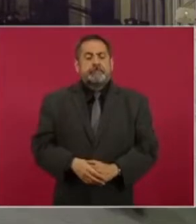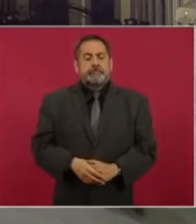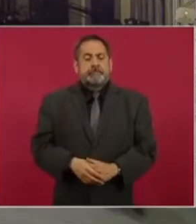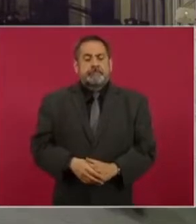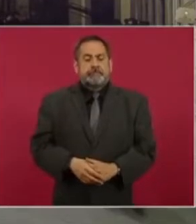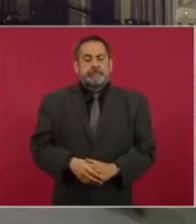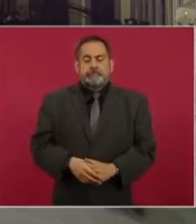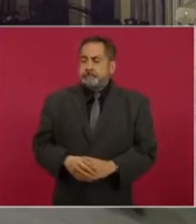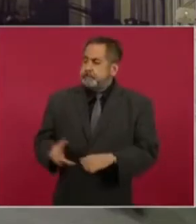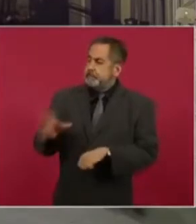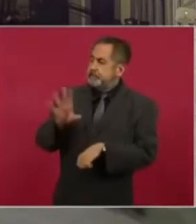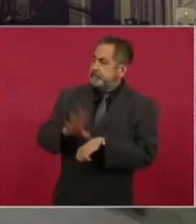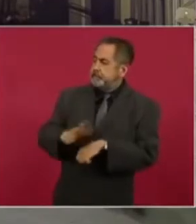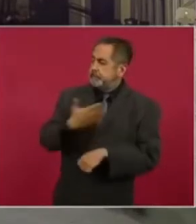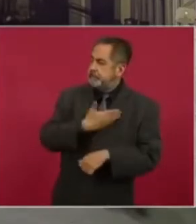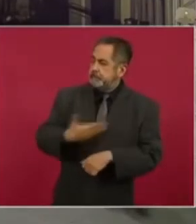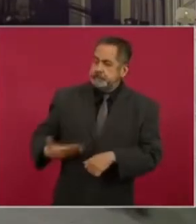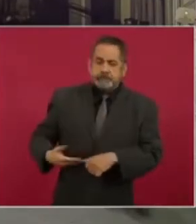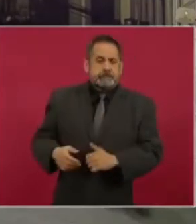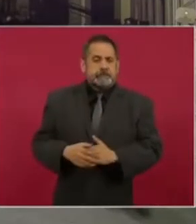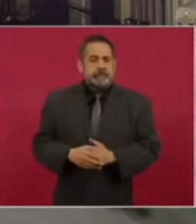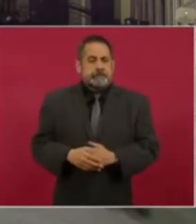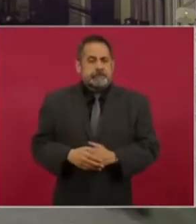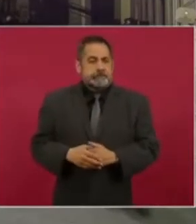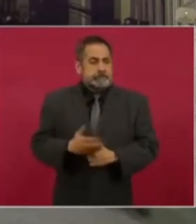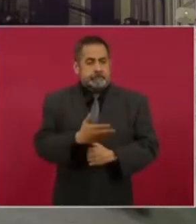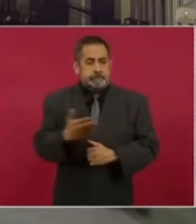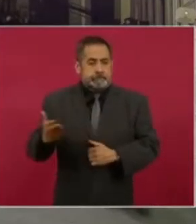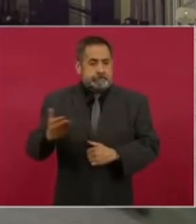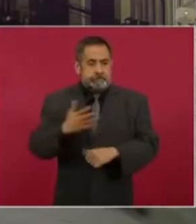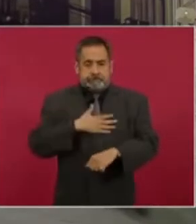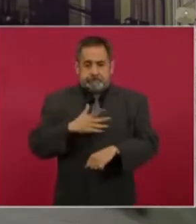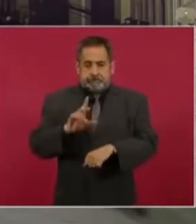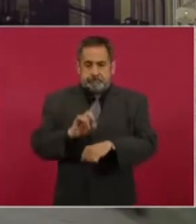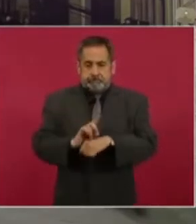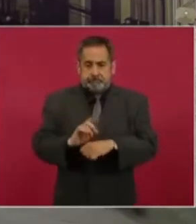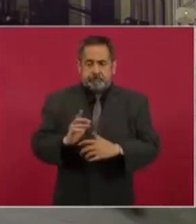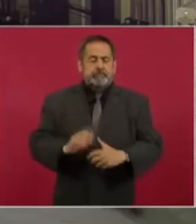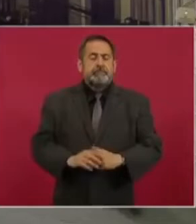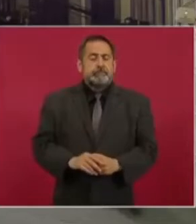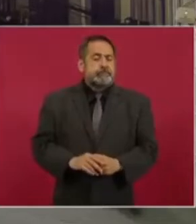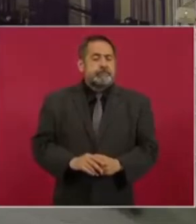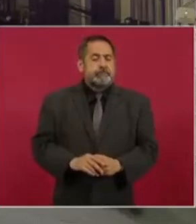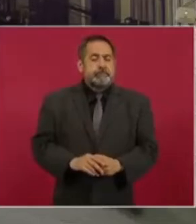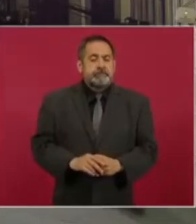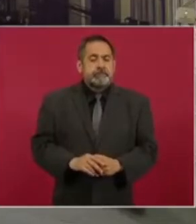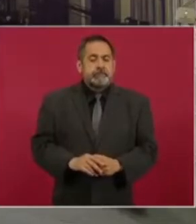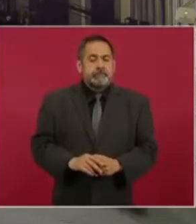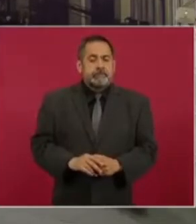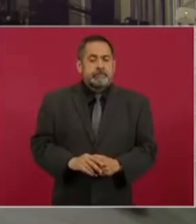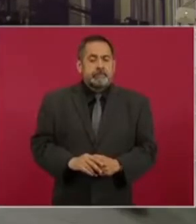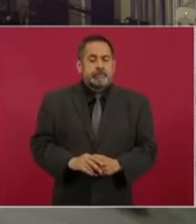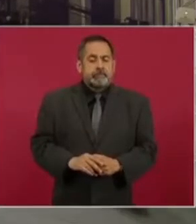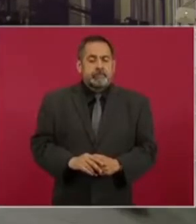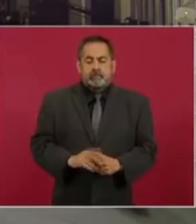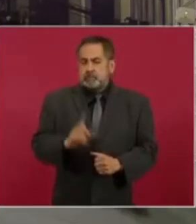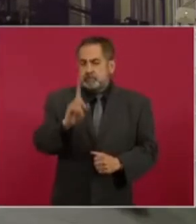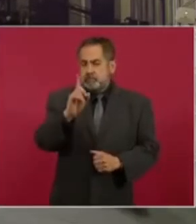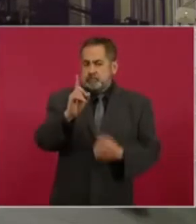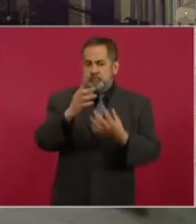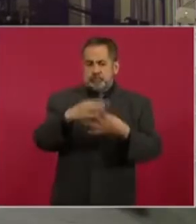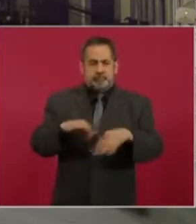Con su permiso, señor presidente, muy buenos días todas y todos ustedes. También muy importante